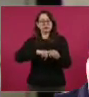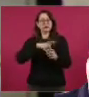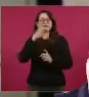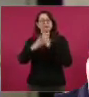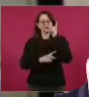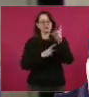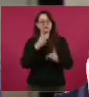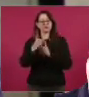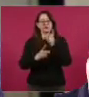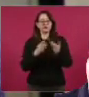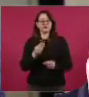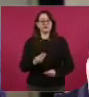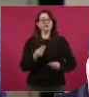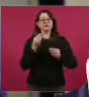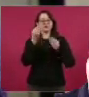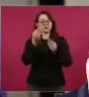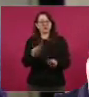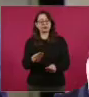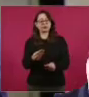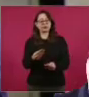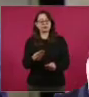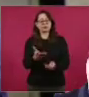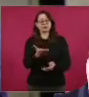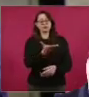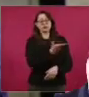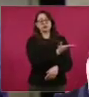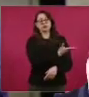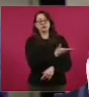del Deporte a quienes se